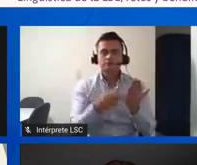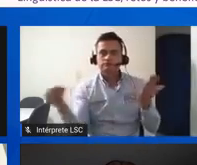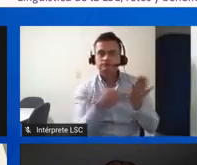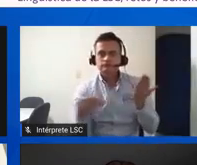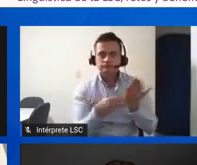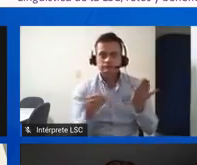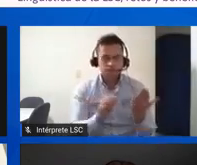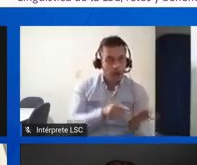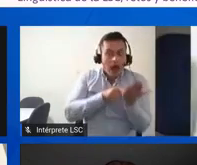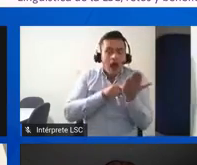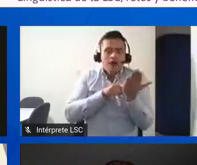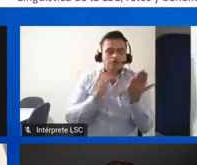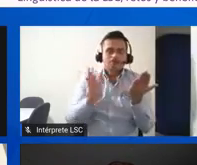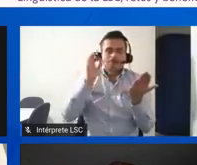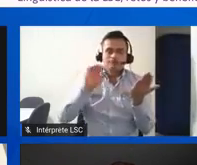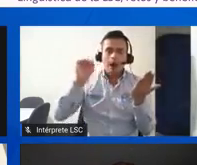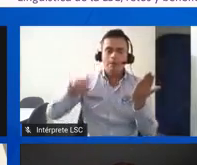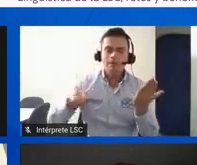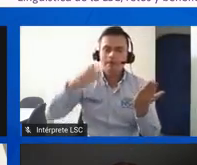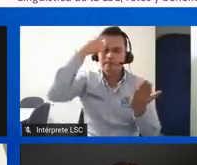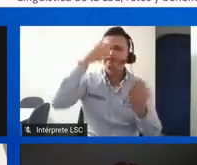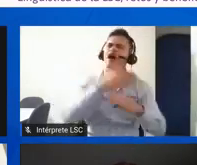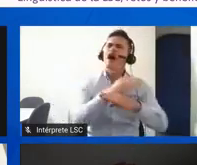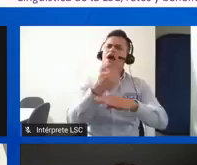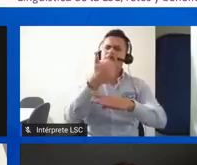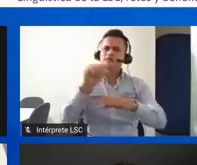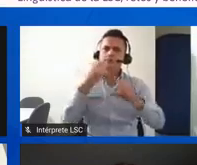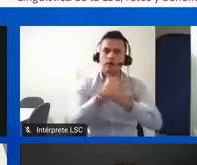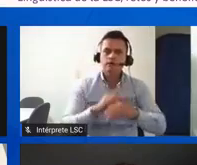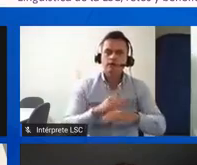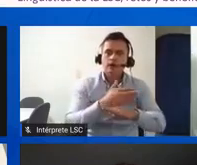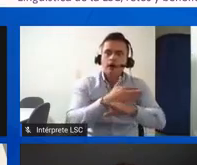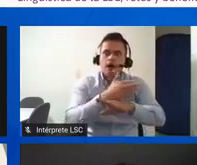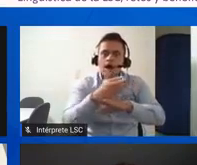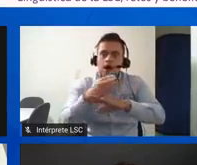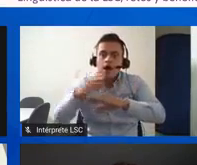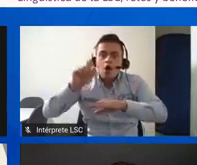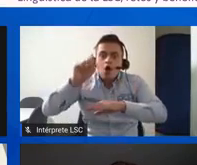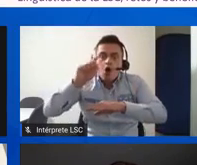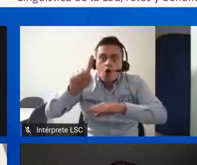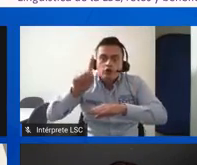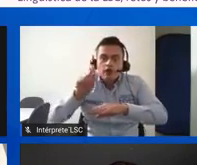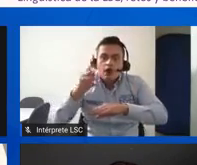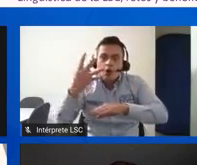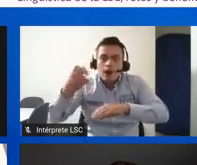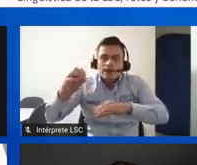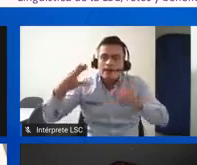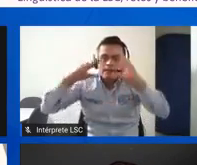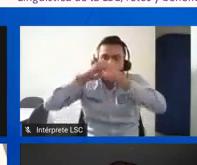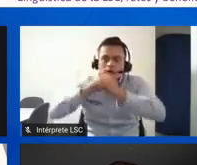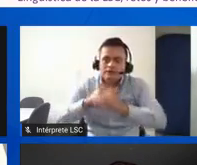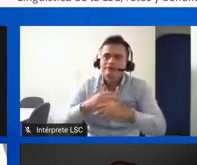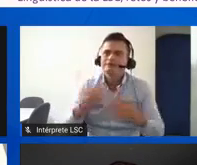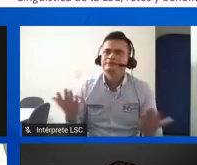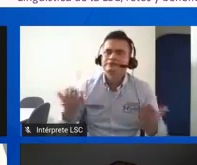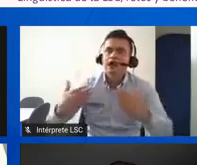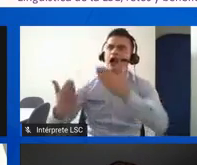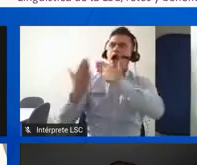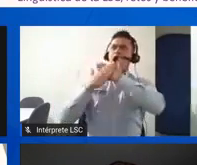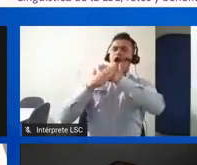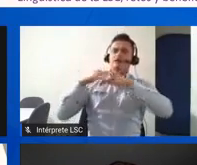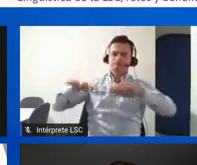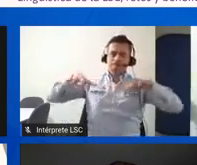noche. Y la realidad es que llegamos a las 11:40 de la noche y apenas nos anunciaron el proyecto para discusión.